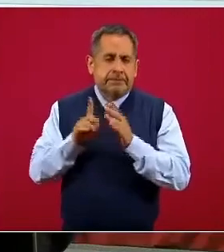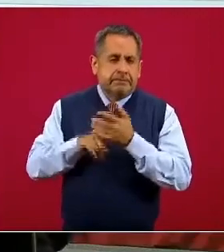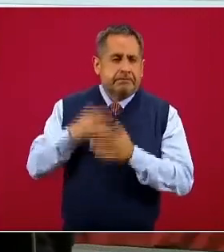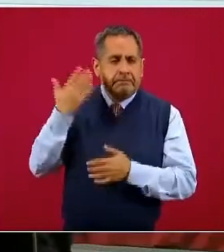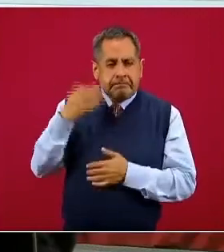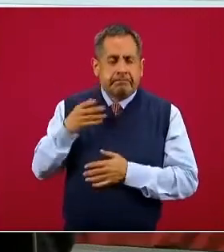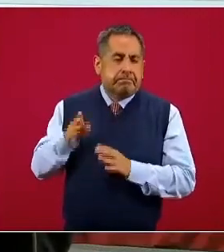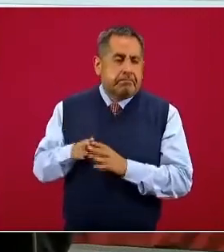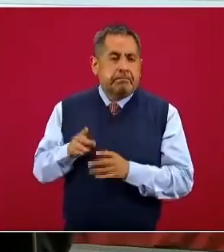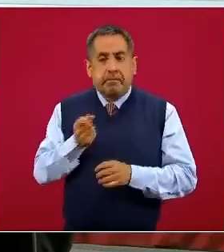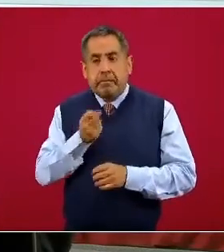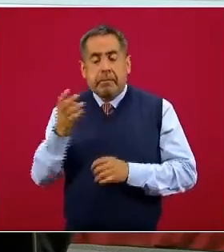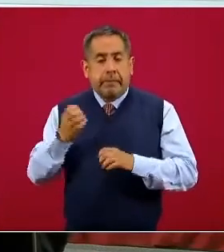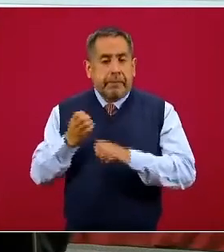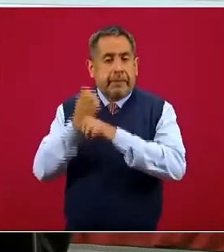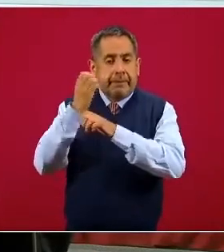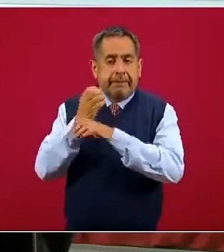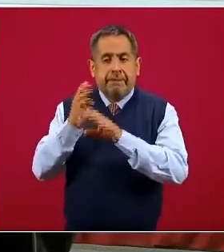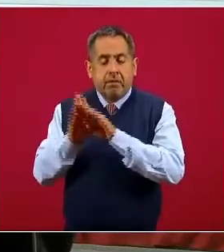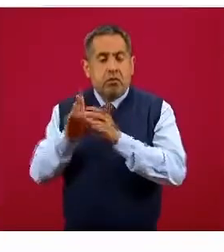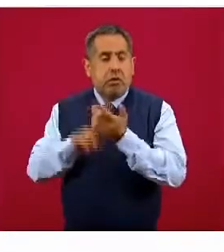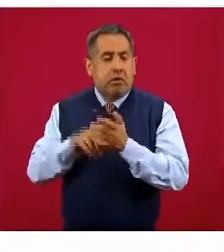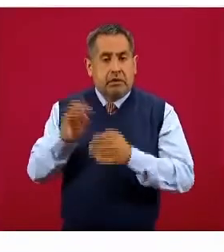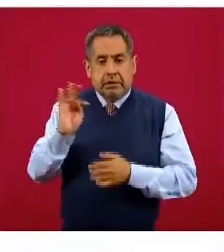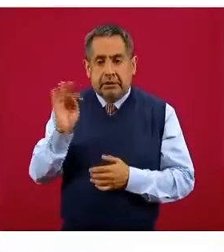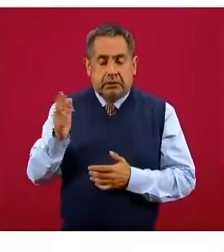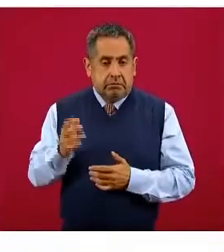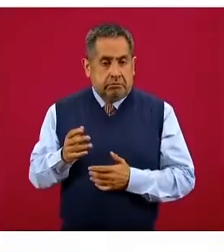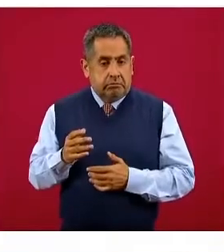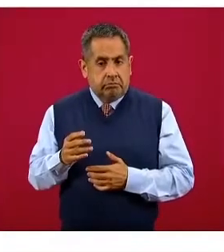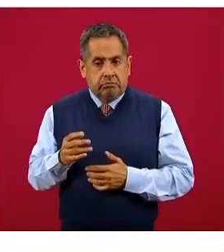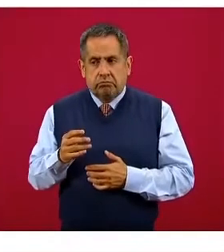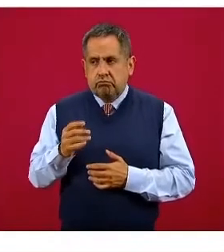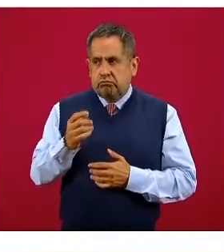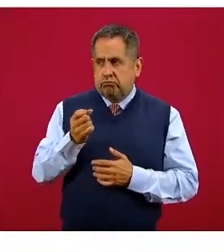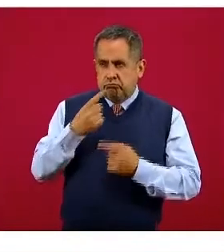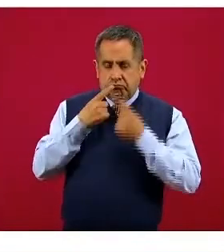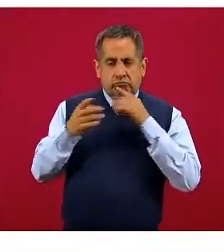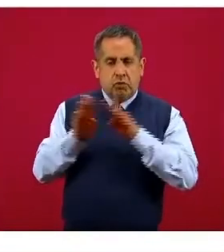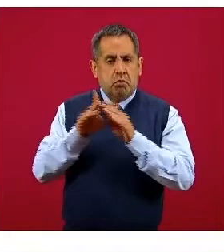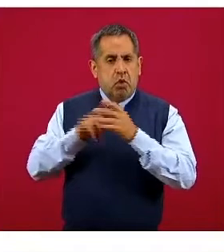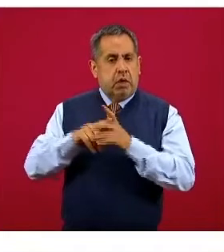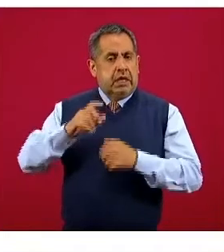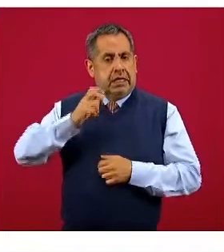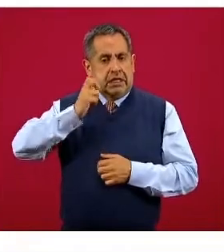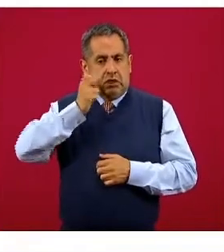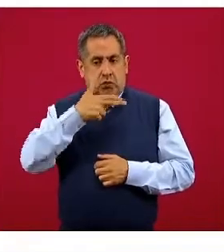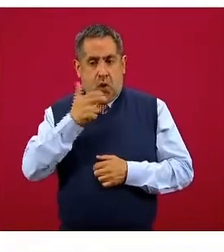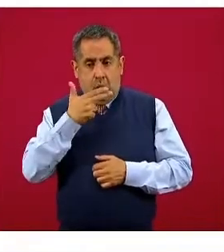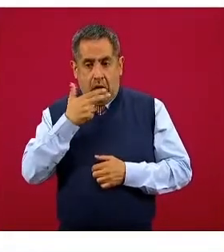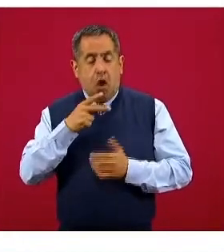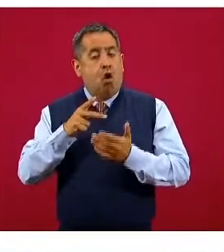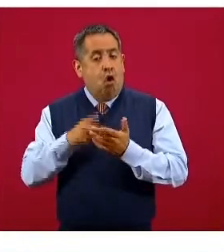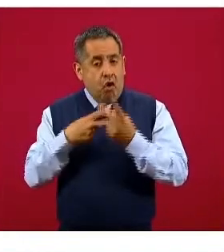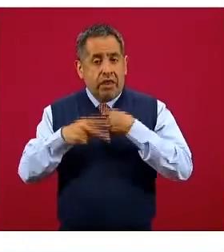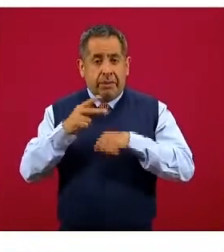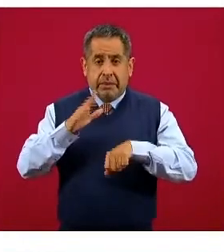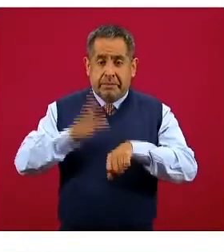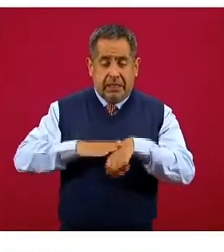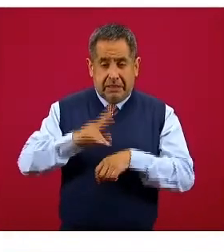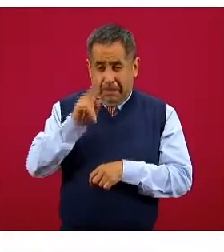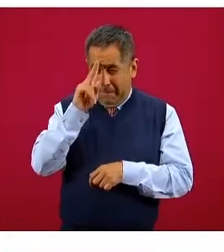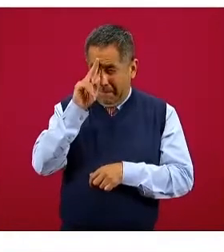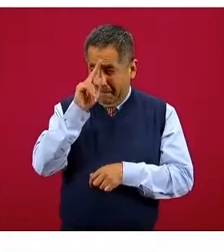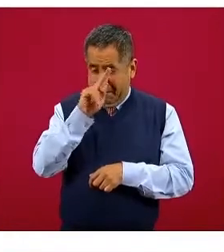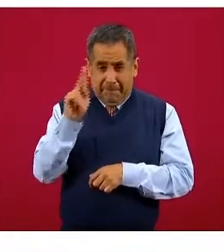ver, había entidades que en su momento había regresado, en el caso específico de Chihuahua, al nivel de riesgo máximo,